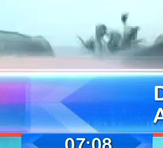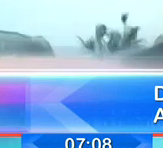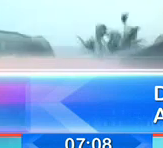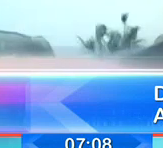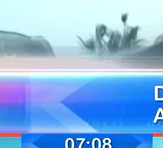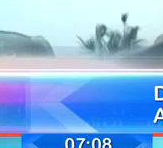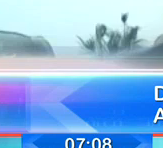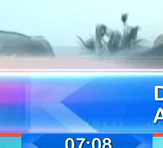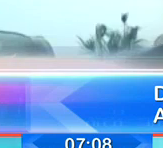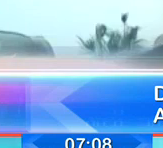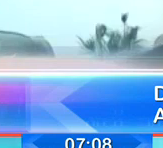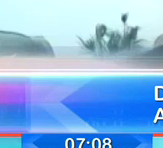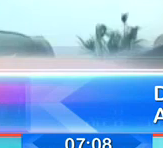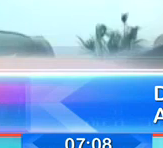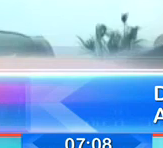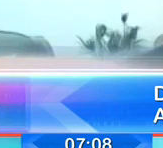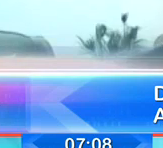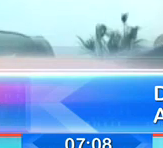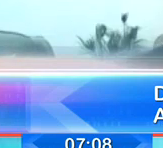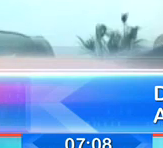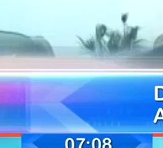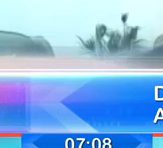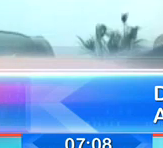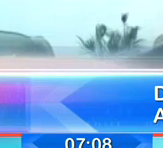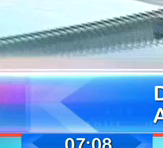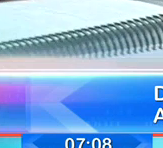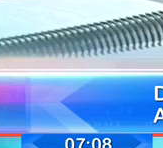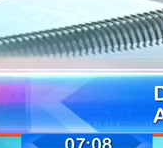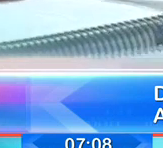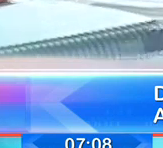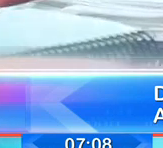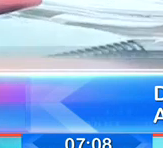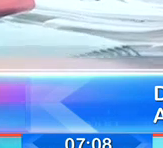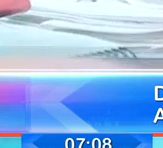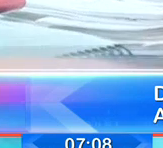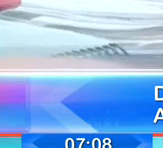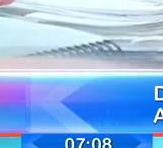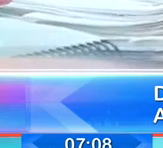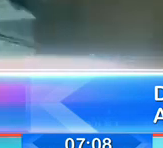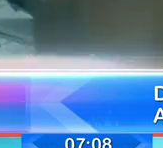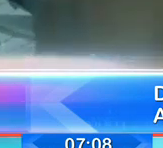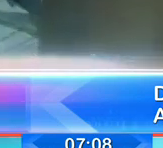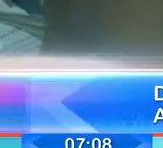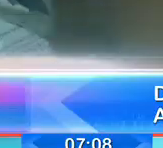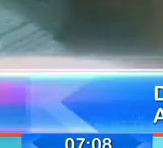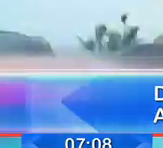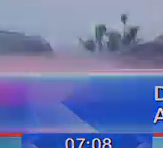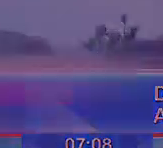retornar. Ya venimos en la edición de la mañana del Comercio TV en la señal de Televicentro.